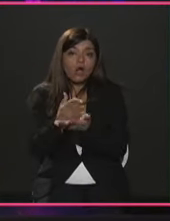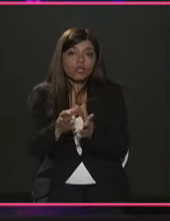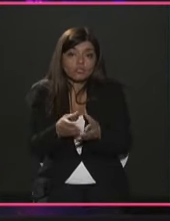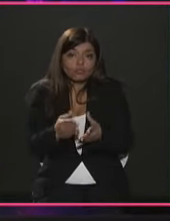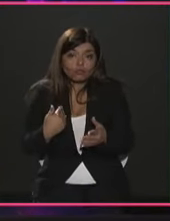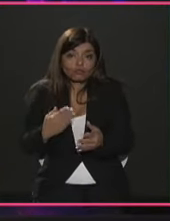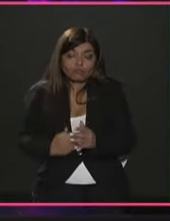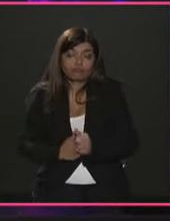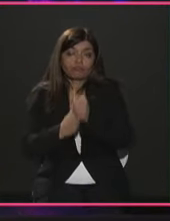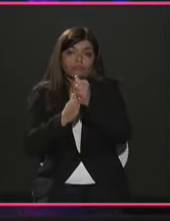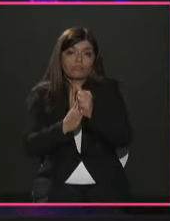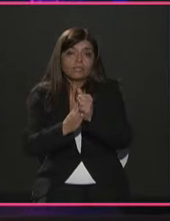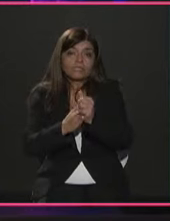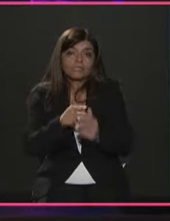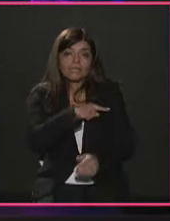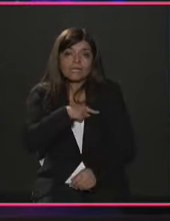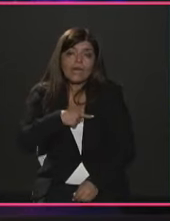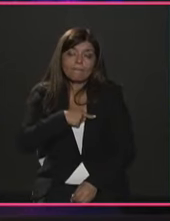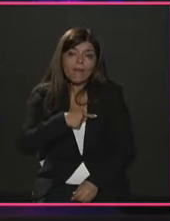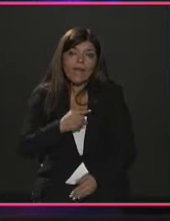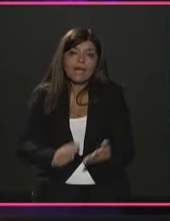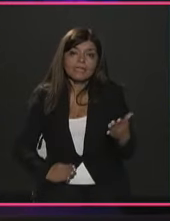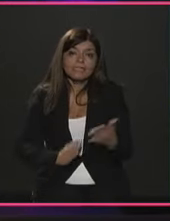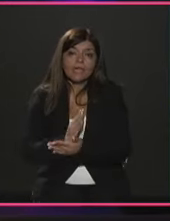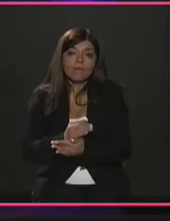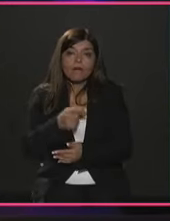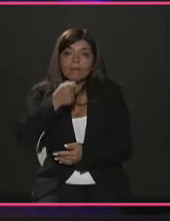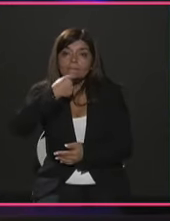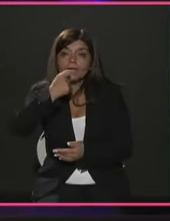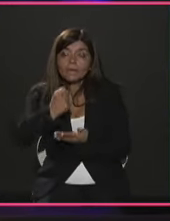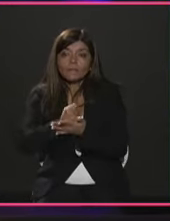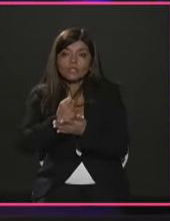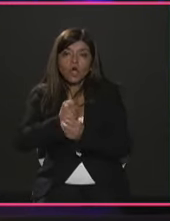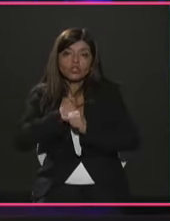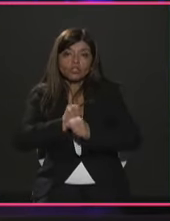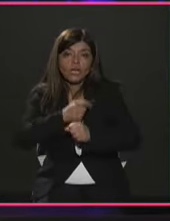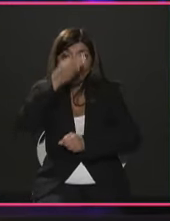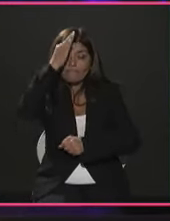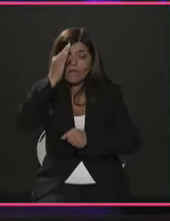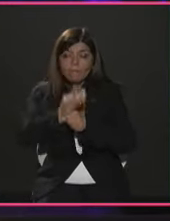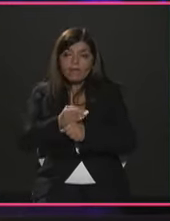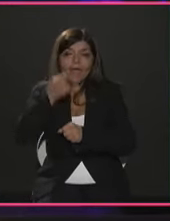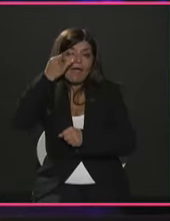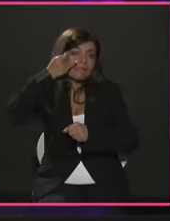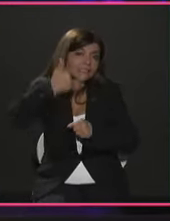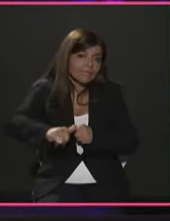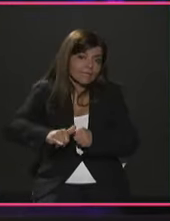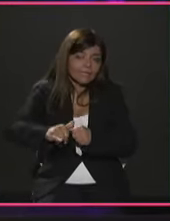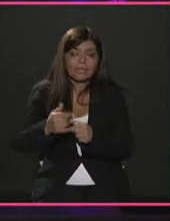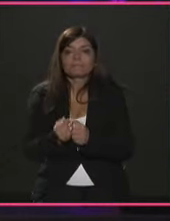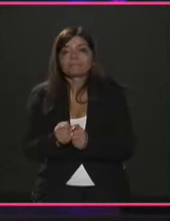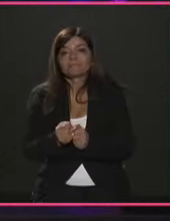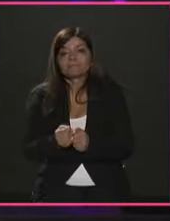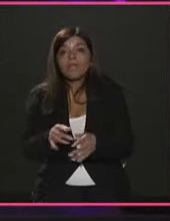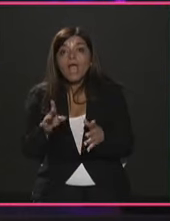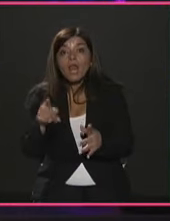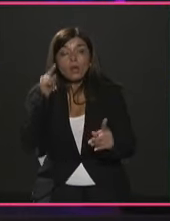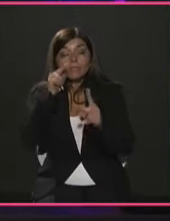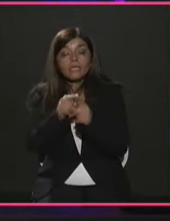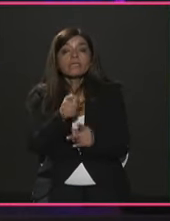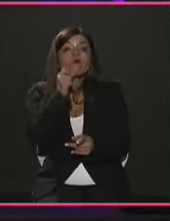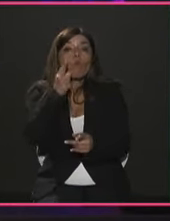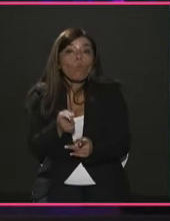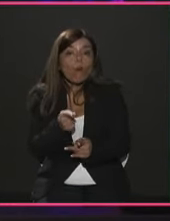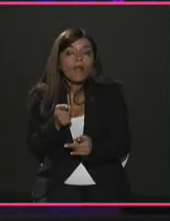se llama iniciativa para medicamentos contra las enfermedades atendía y el objetivo fue decirse tenemos que ser